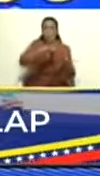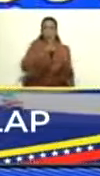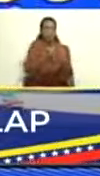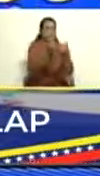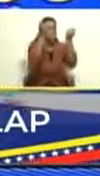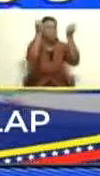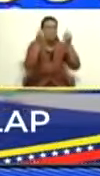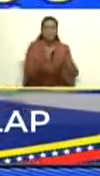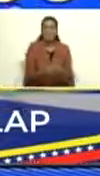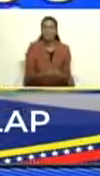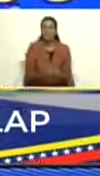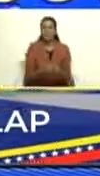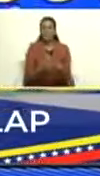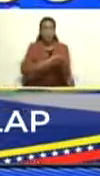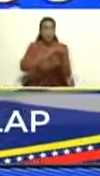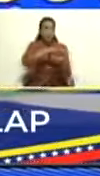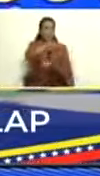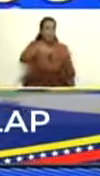problema.